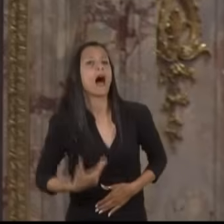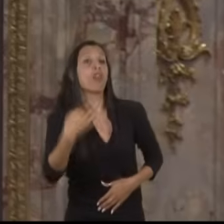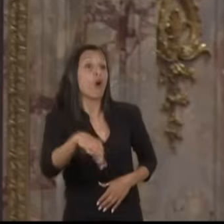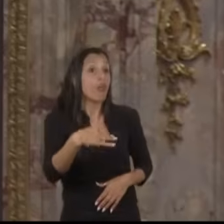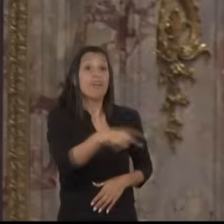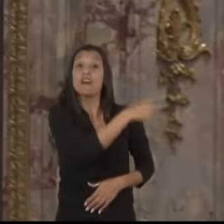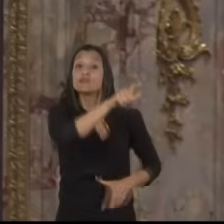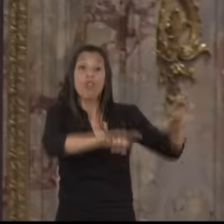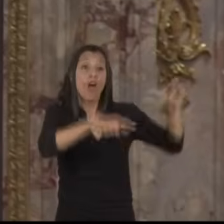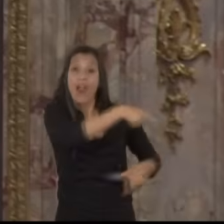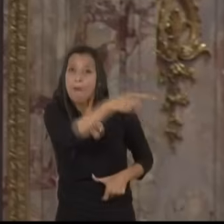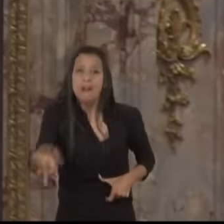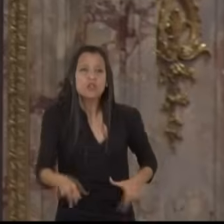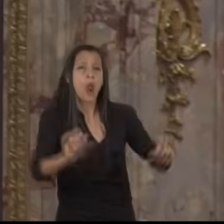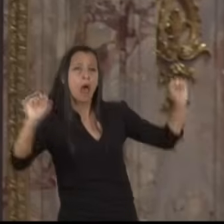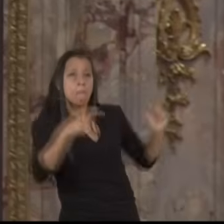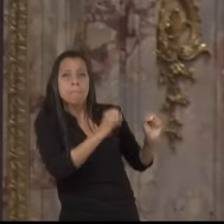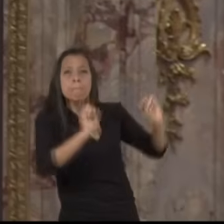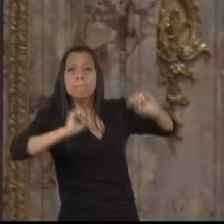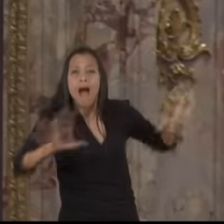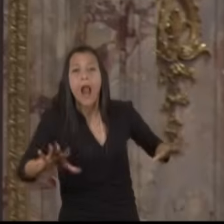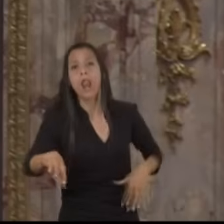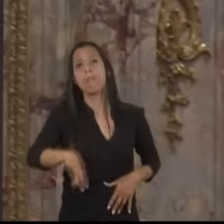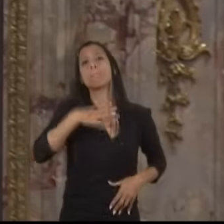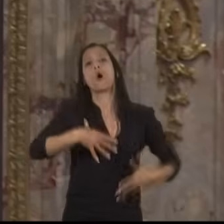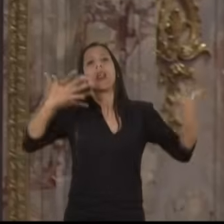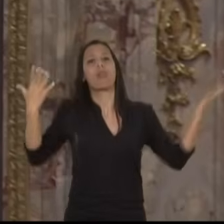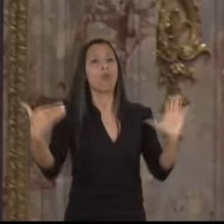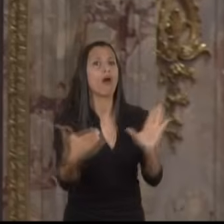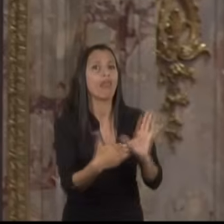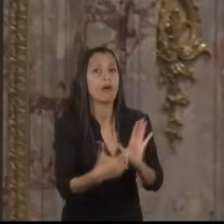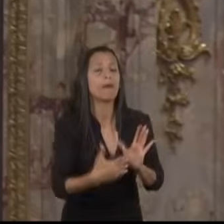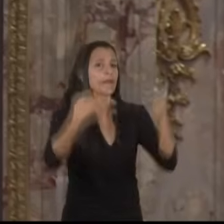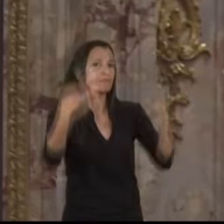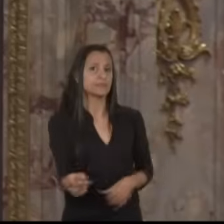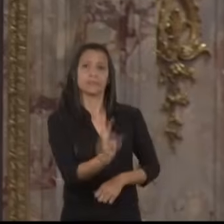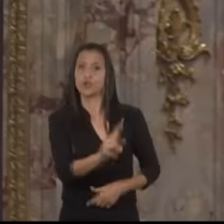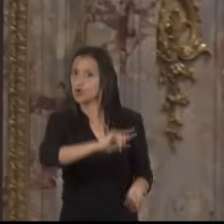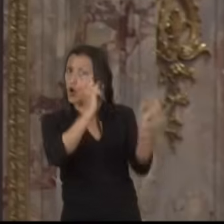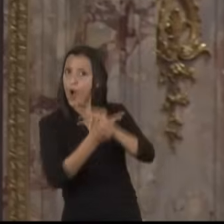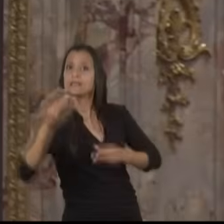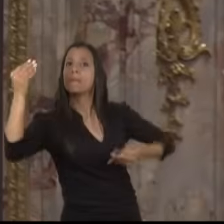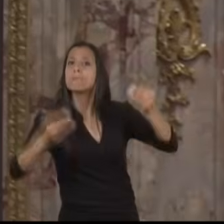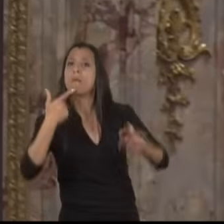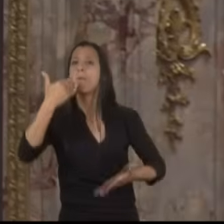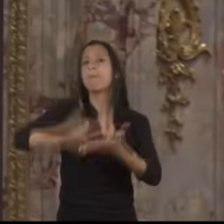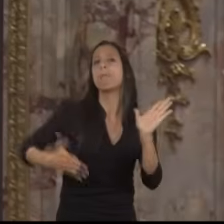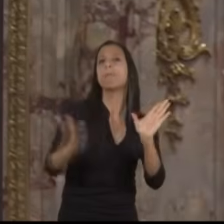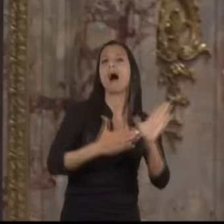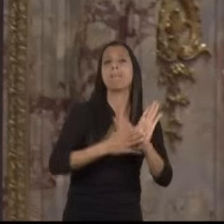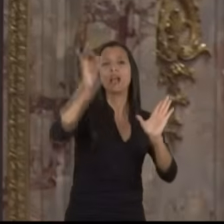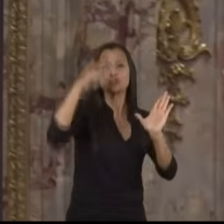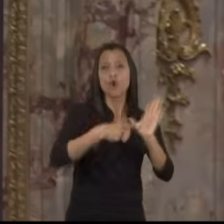sus ciudadanos como criminales de manera preventiva. Pero el presupuesto no es un mero papel sin